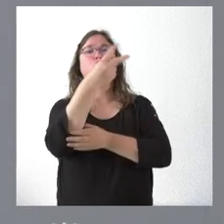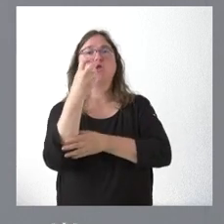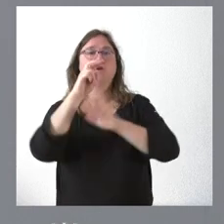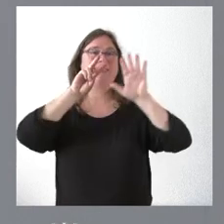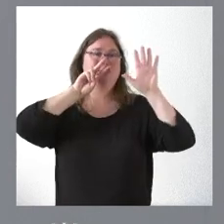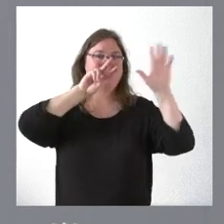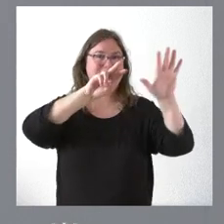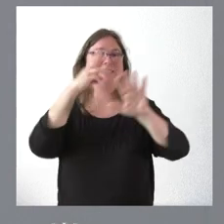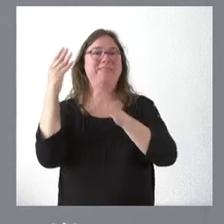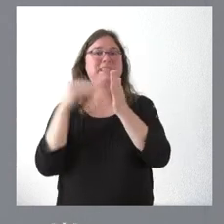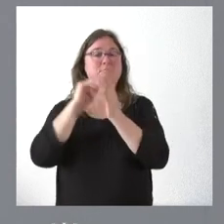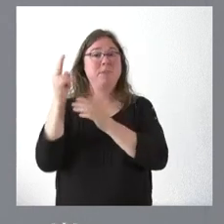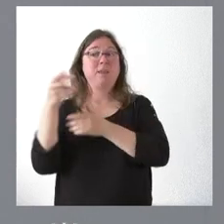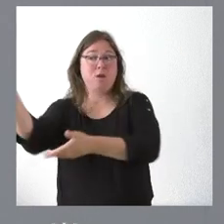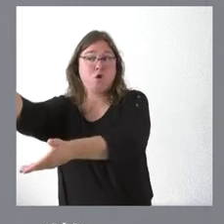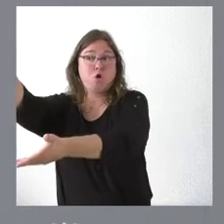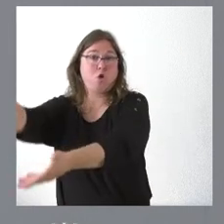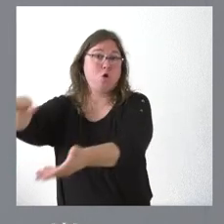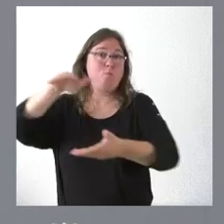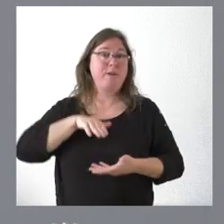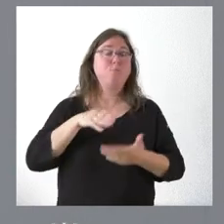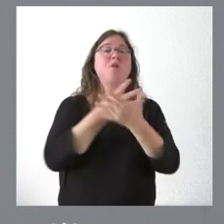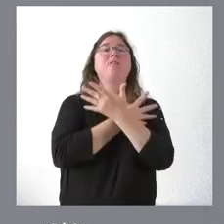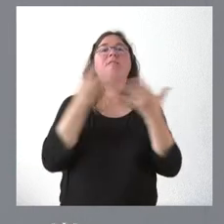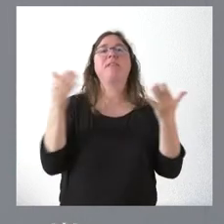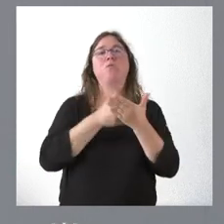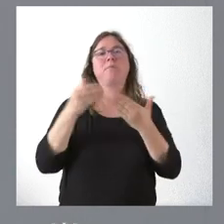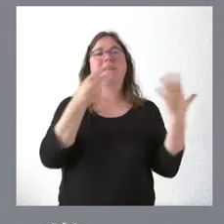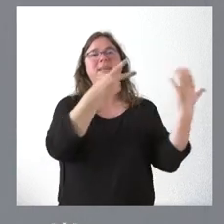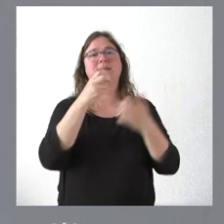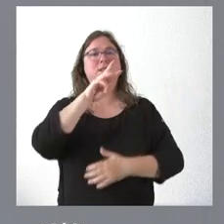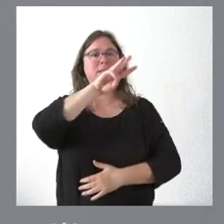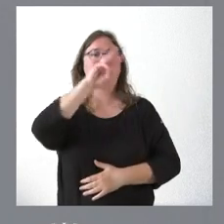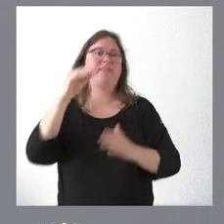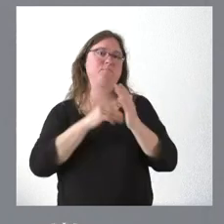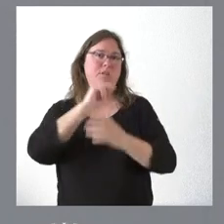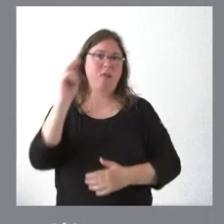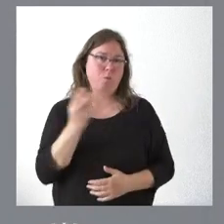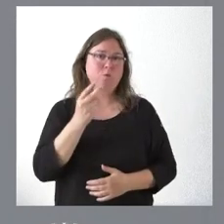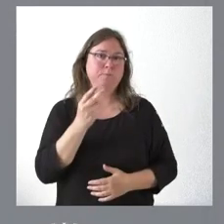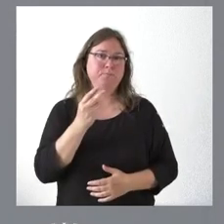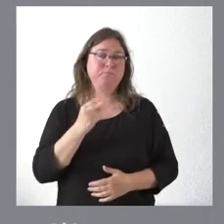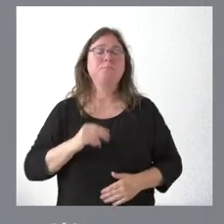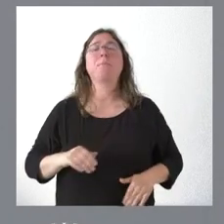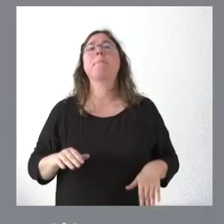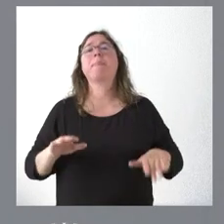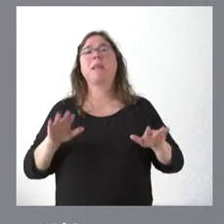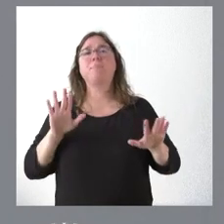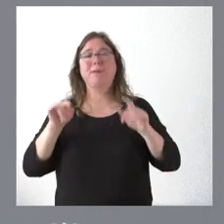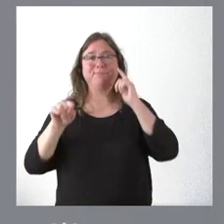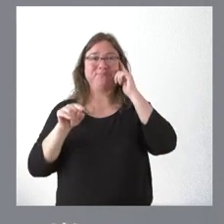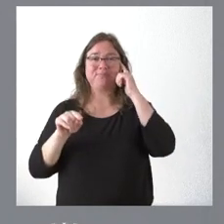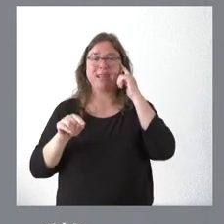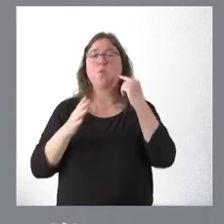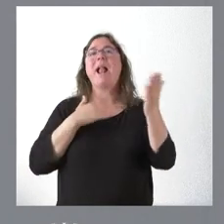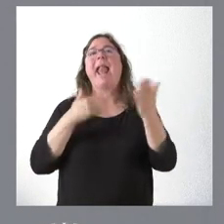82.273.000 euros y las importaciones 19.733.000 euros. Pero más allá de este nivel de